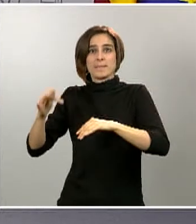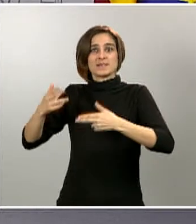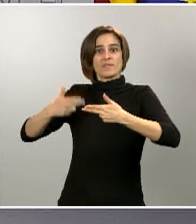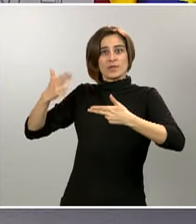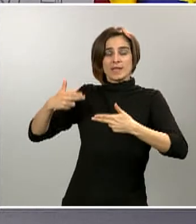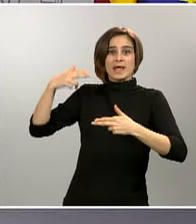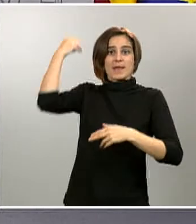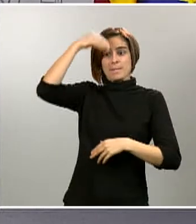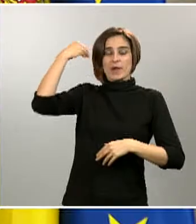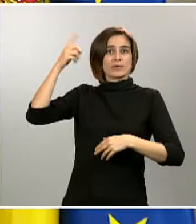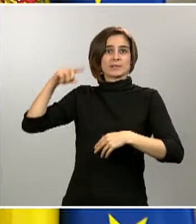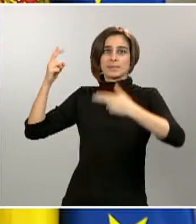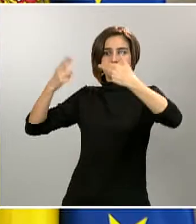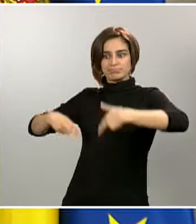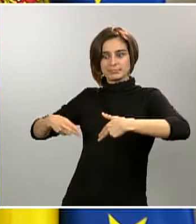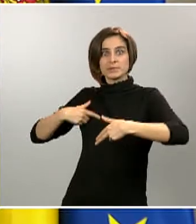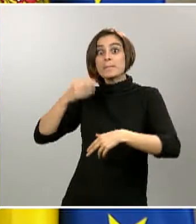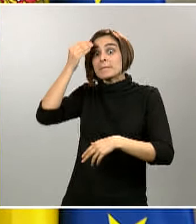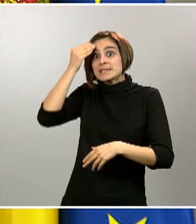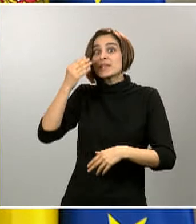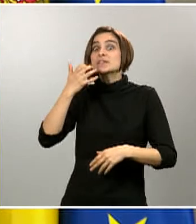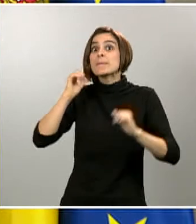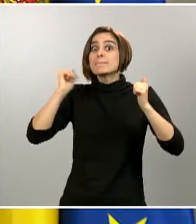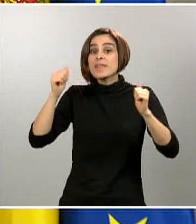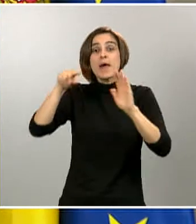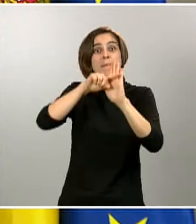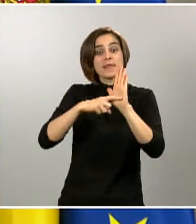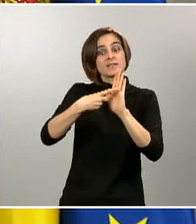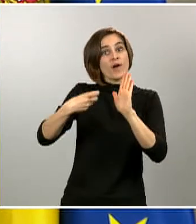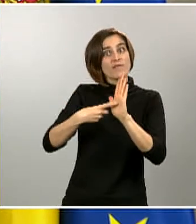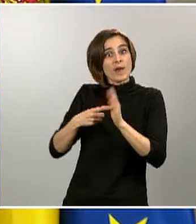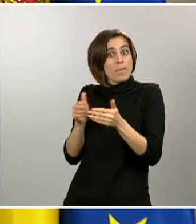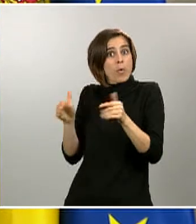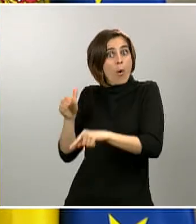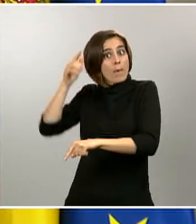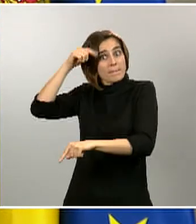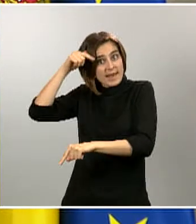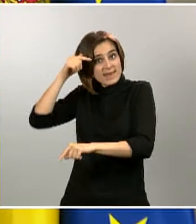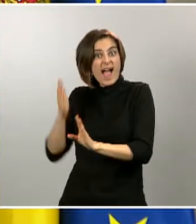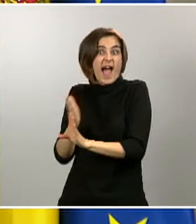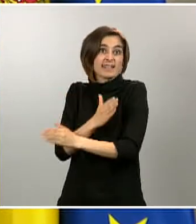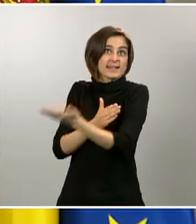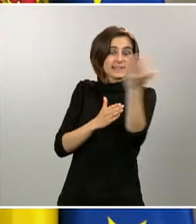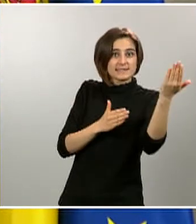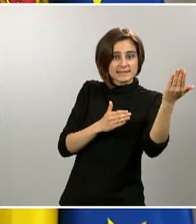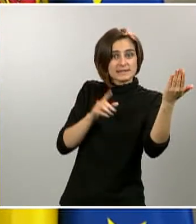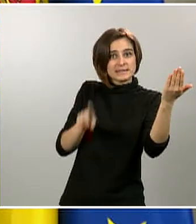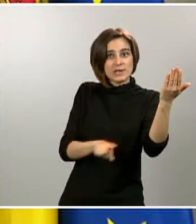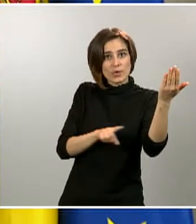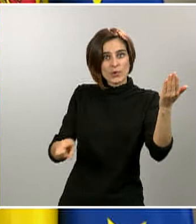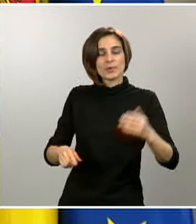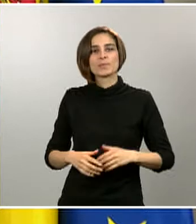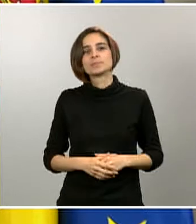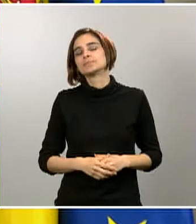Gracias. Bueno, yo quiero empezar resaltando el muy buen trabajo que se está haciendo por parte de las autoridades sanitarias